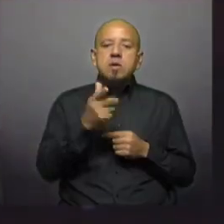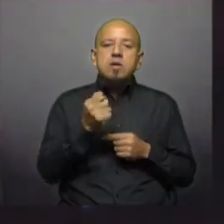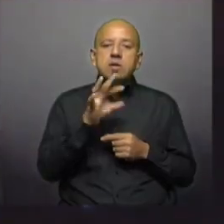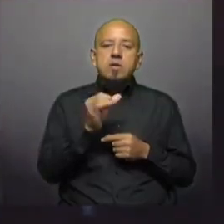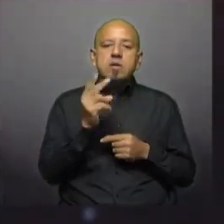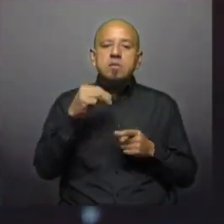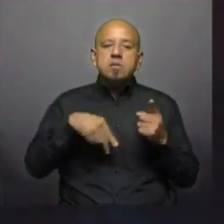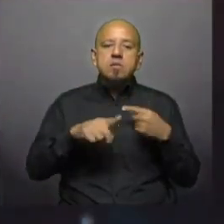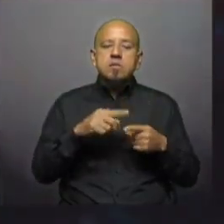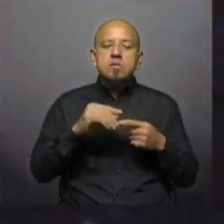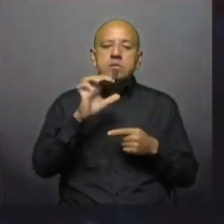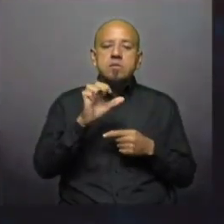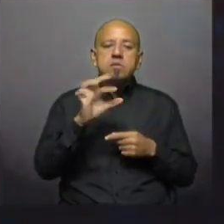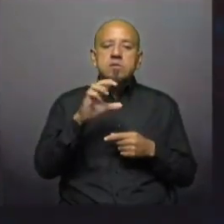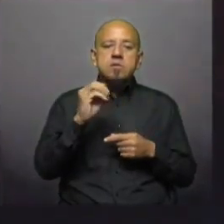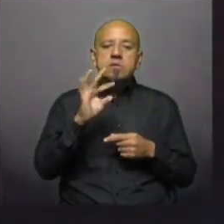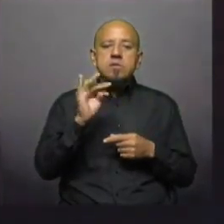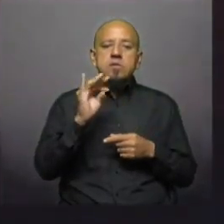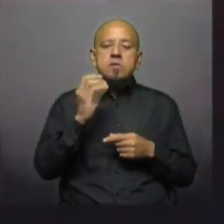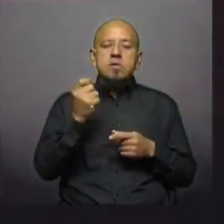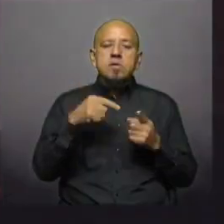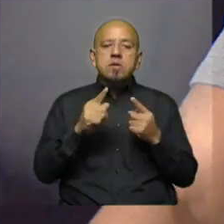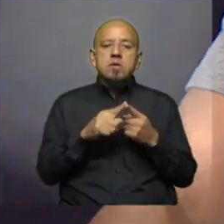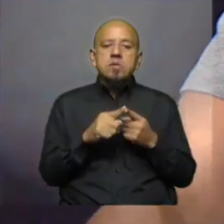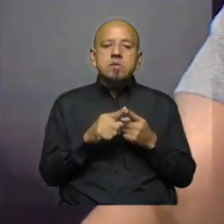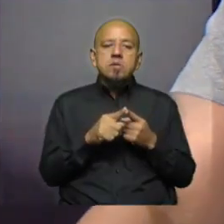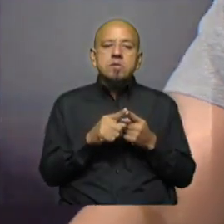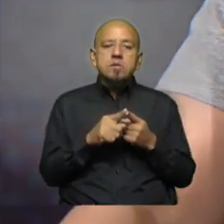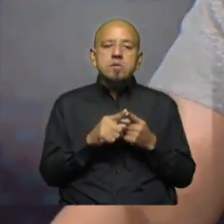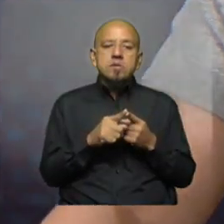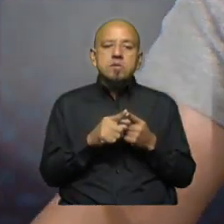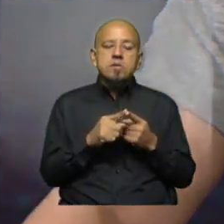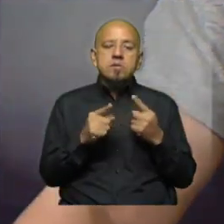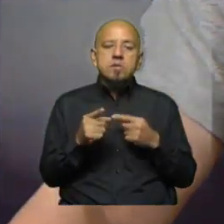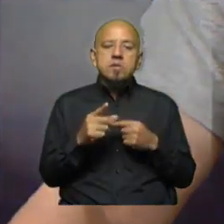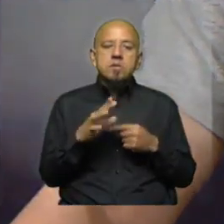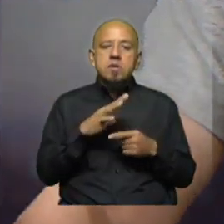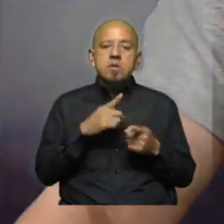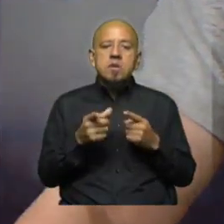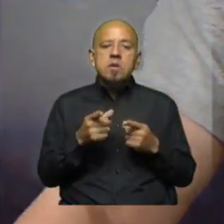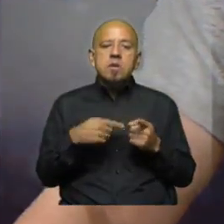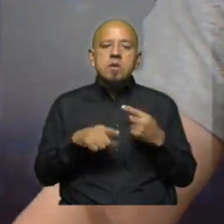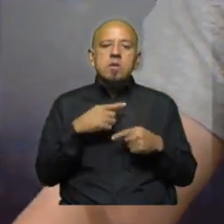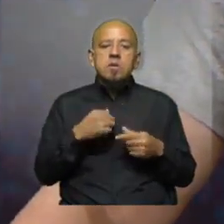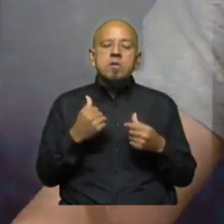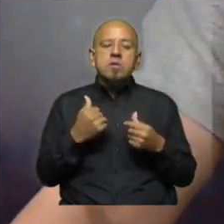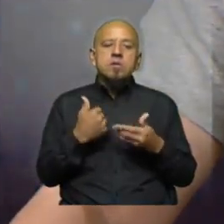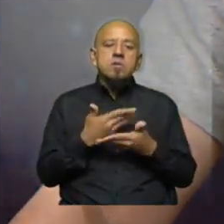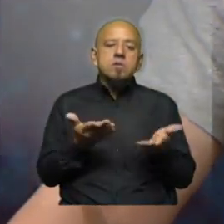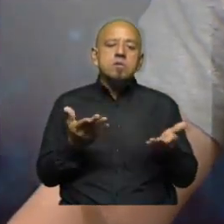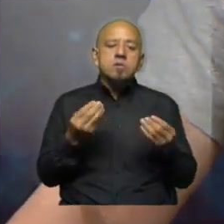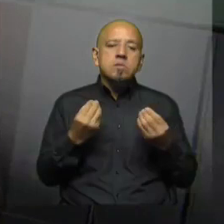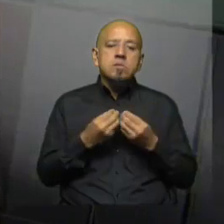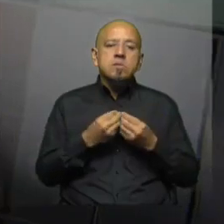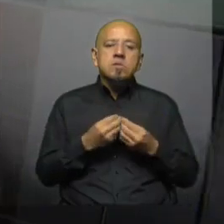El erotismo. ¿Y a ustedes qué les gusta más? Que les regalen... Bueno, ahí estamos hablando de rosas que están ahí la planta, ¿no? Pero cuando les regalan muchas o